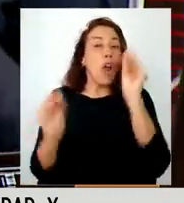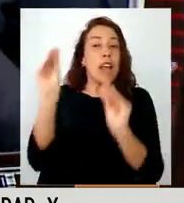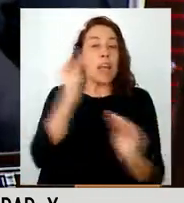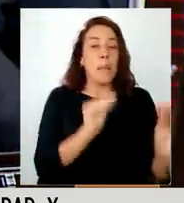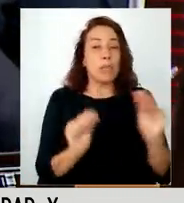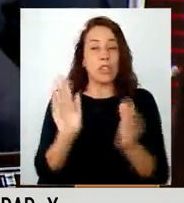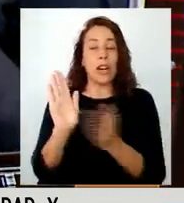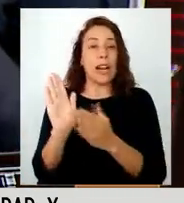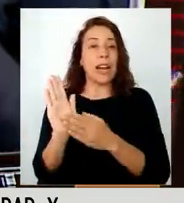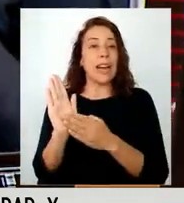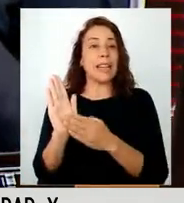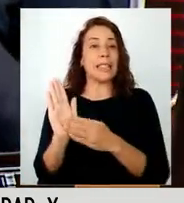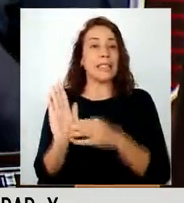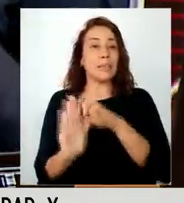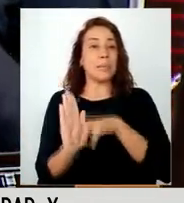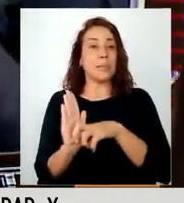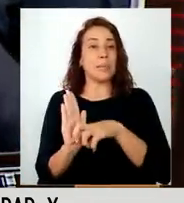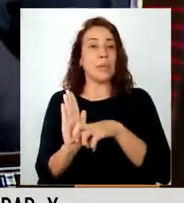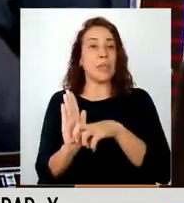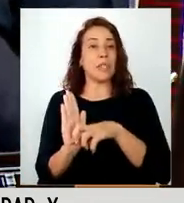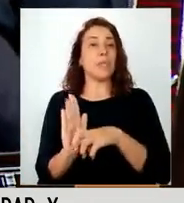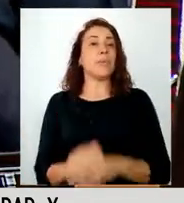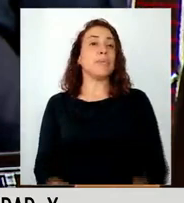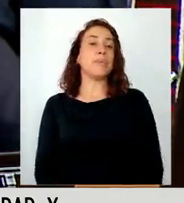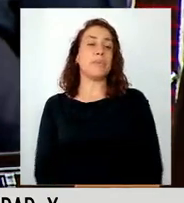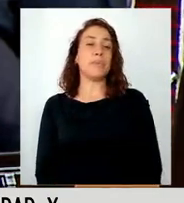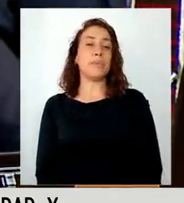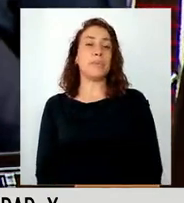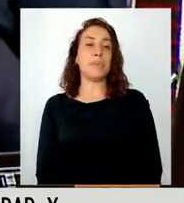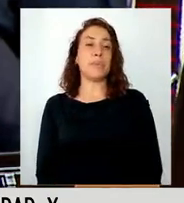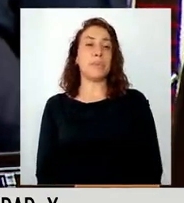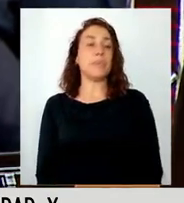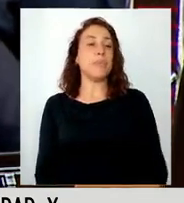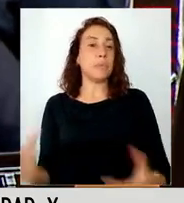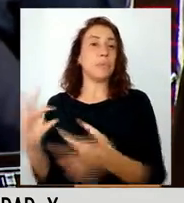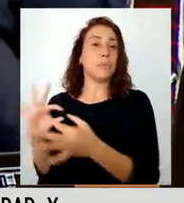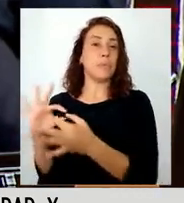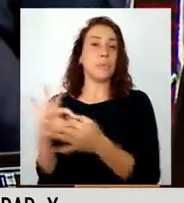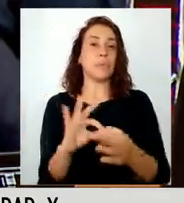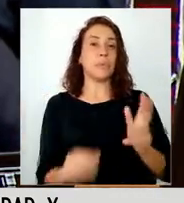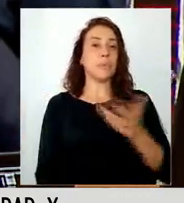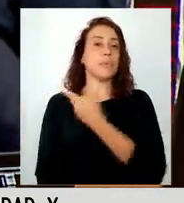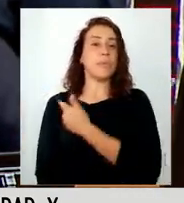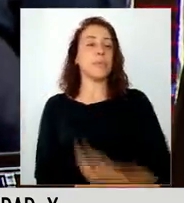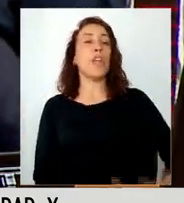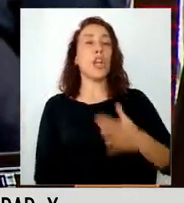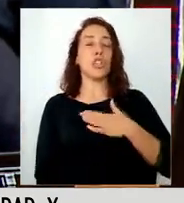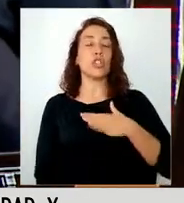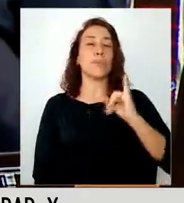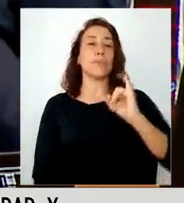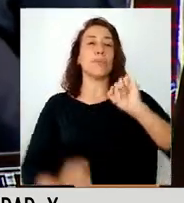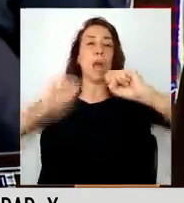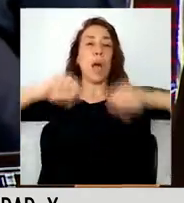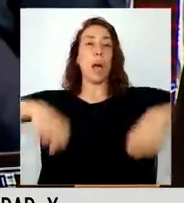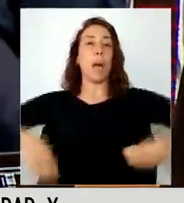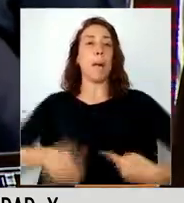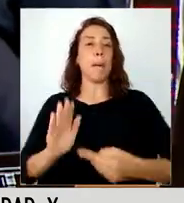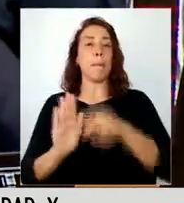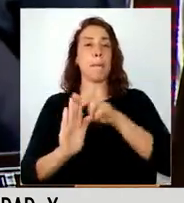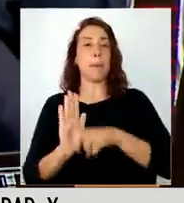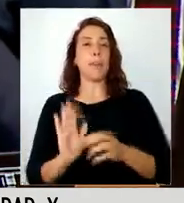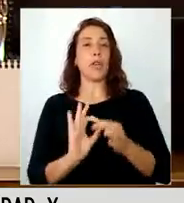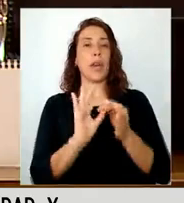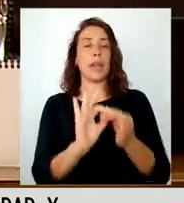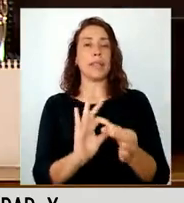en este proyecto por lo anterior señor presidente apruebo esta iniciativa Muchas gracias